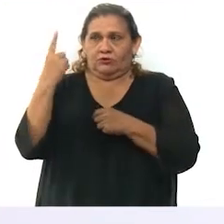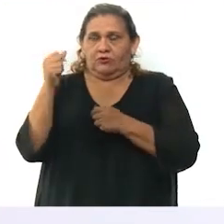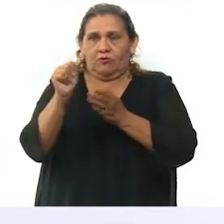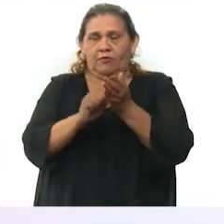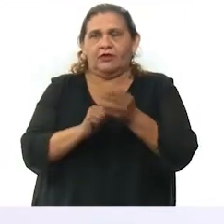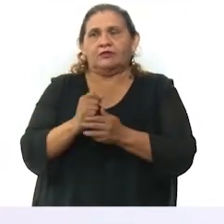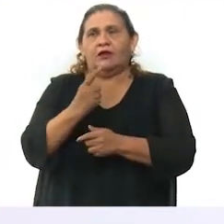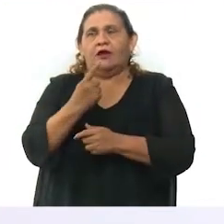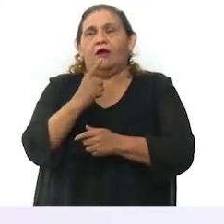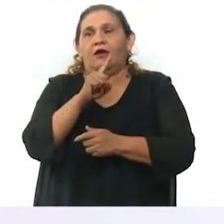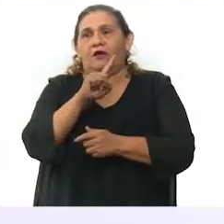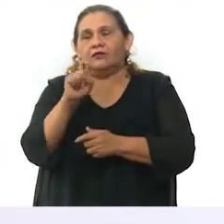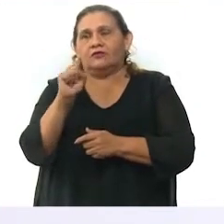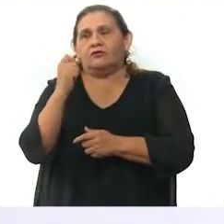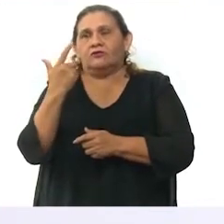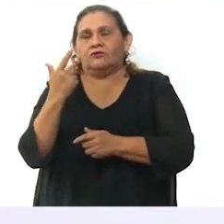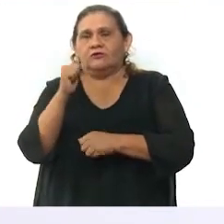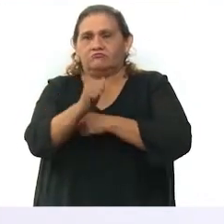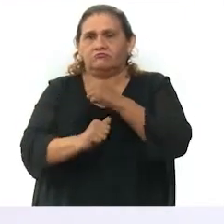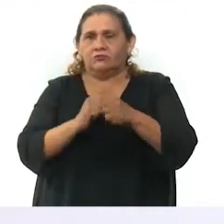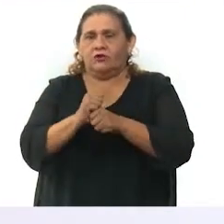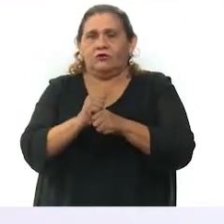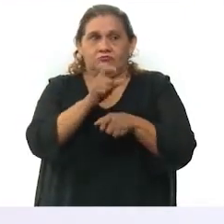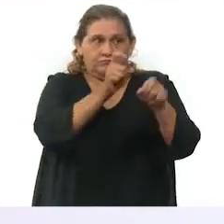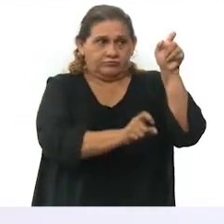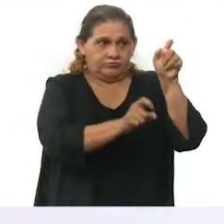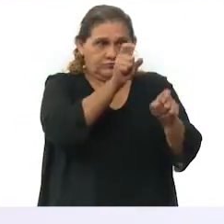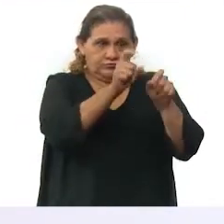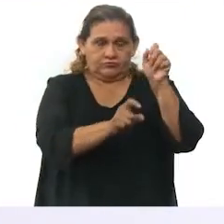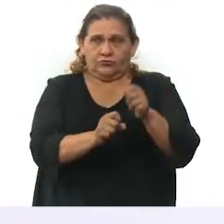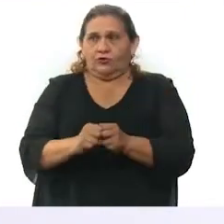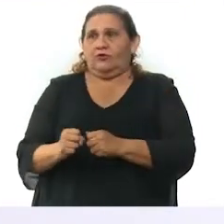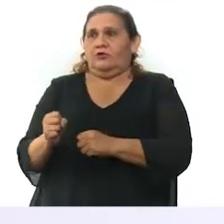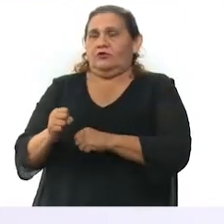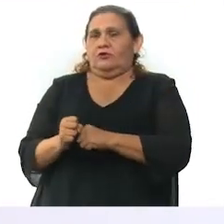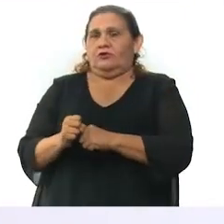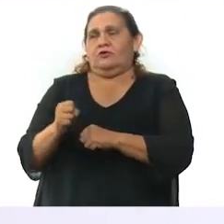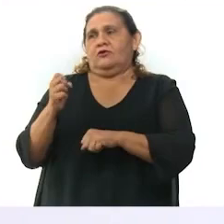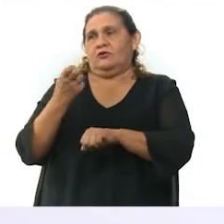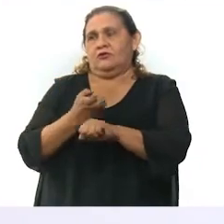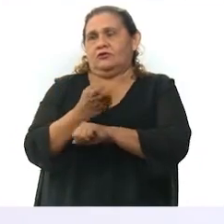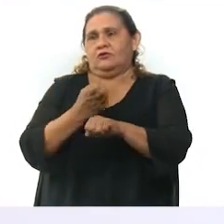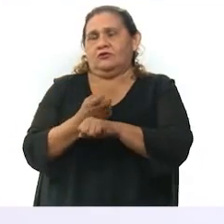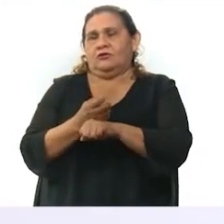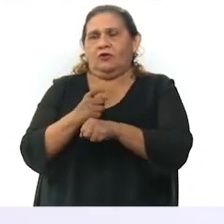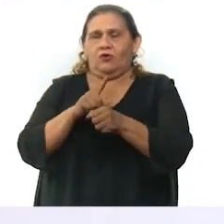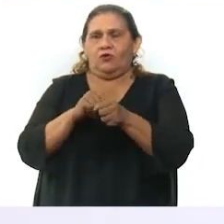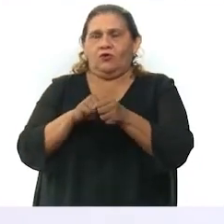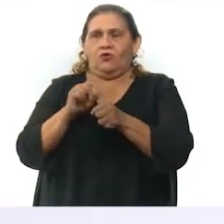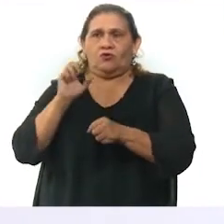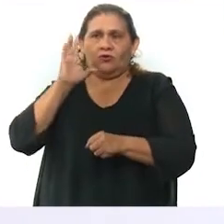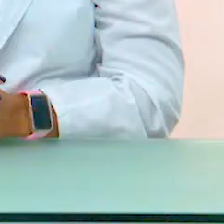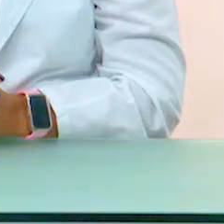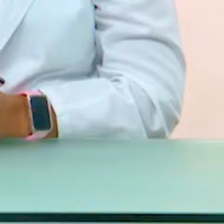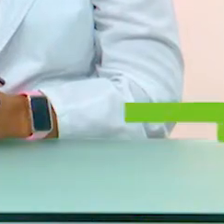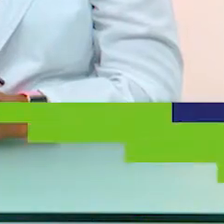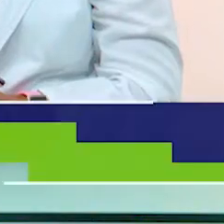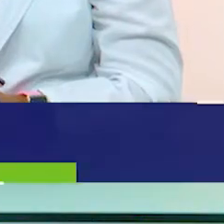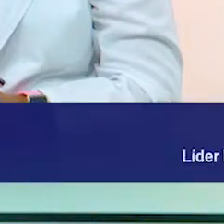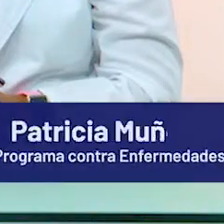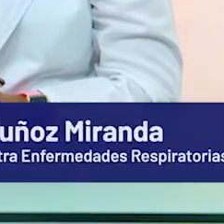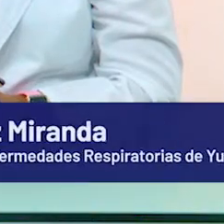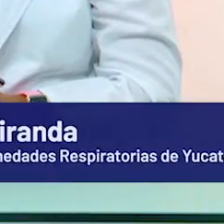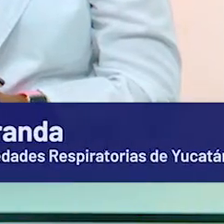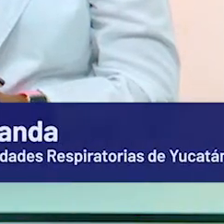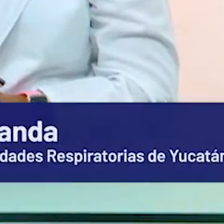a 107 años. Los indicadores semanales del semáforo estatal de salud marcan color naranja. Ese es el informe del